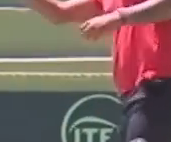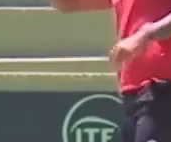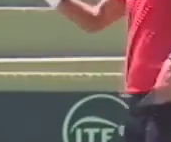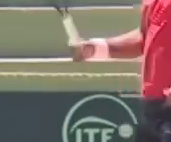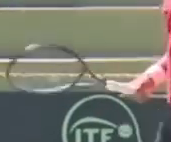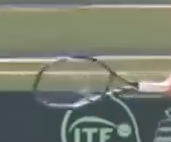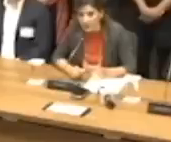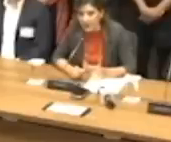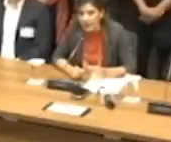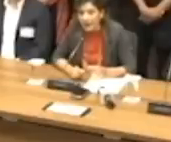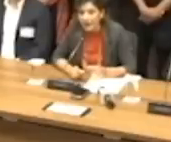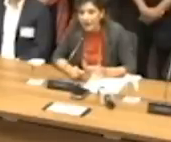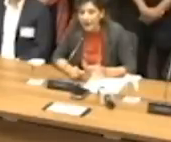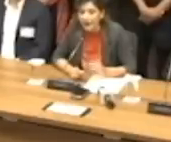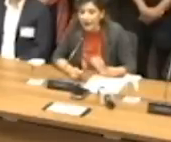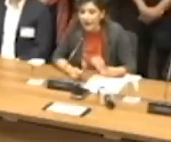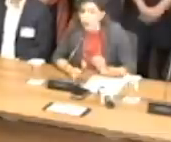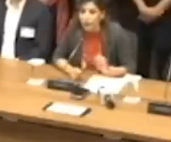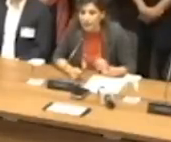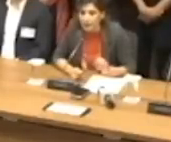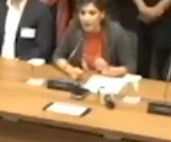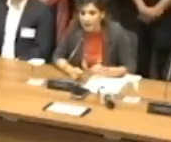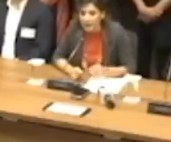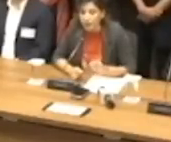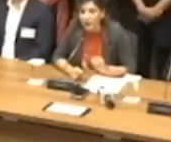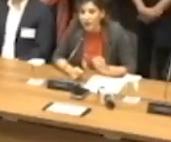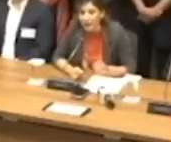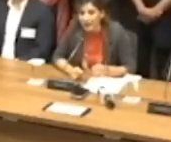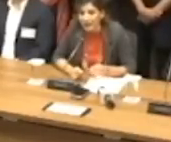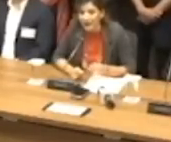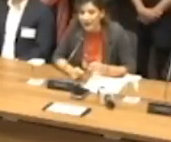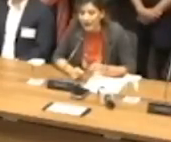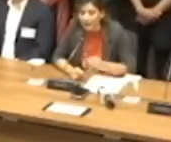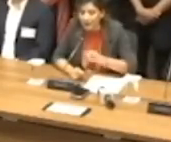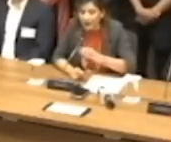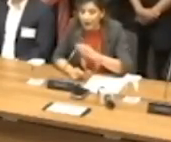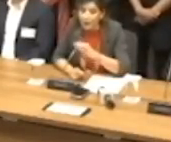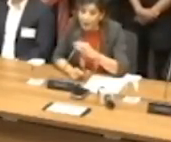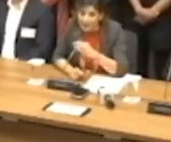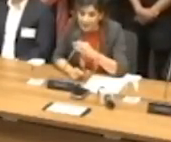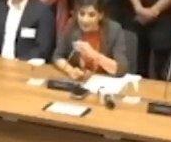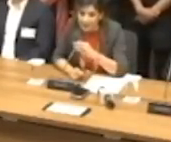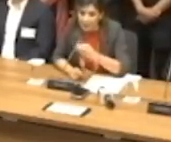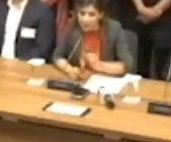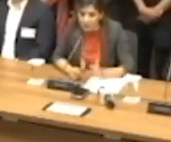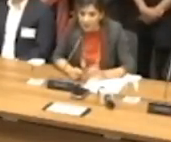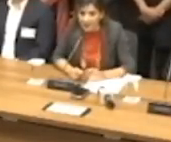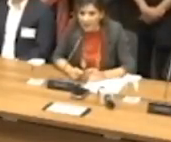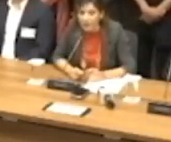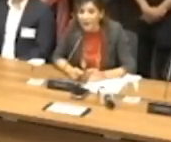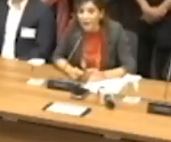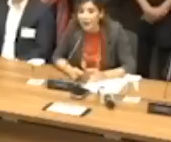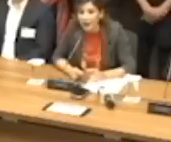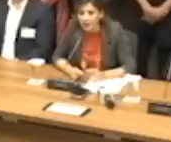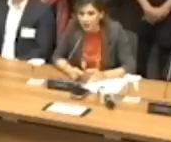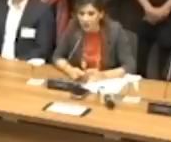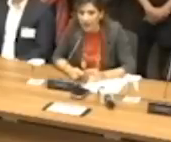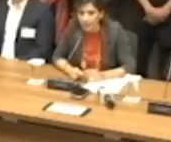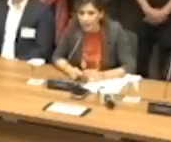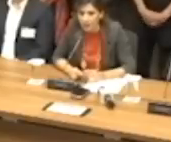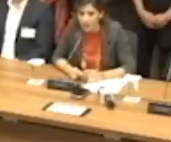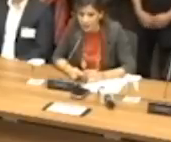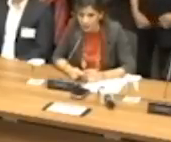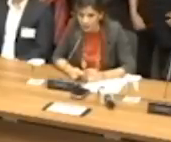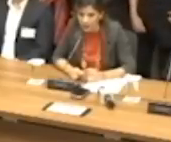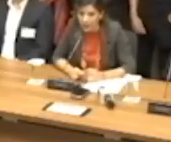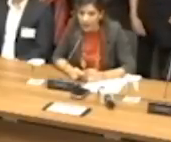que no ha pasado ese tamiz y lo estamos haciendo de la manera que más sencilla posible. Estamos eliminando